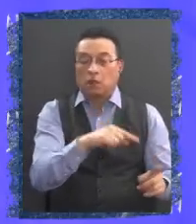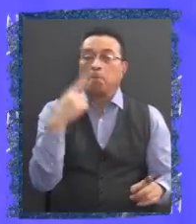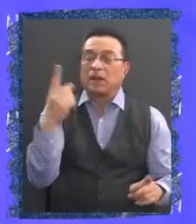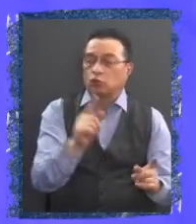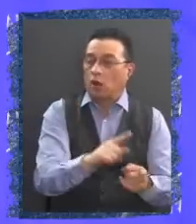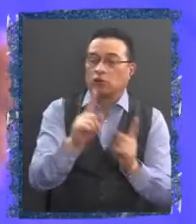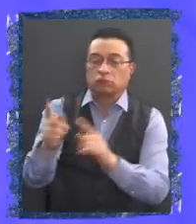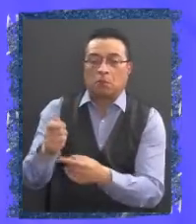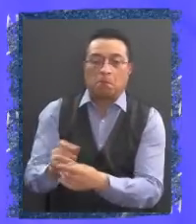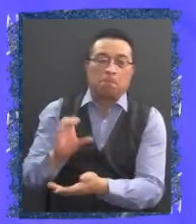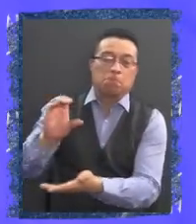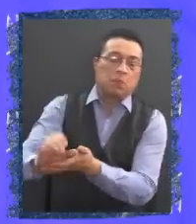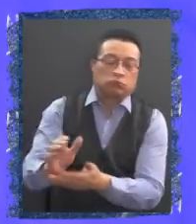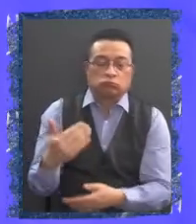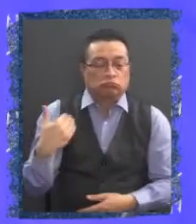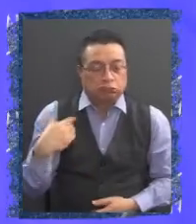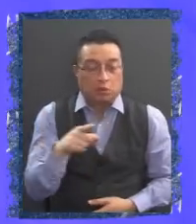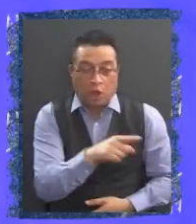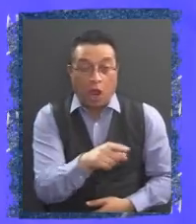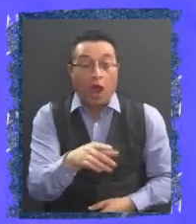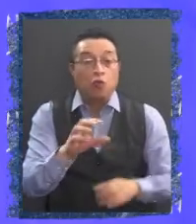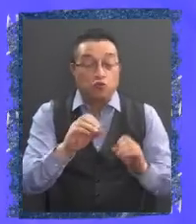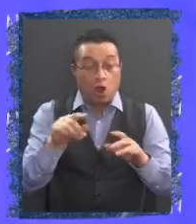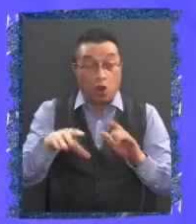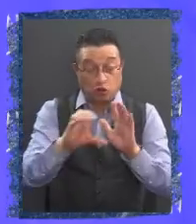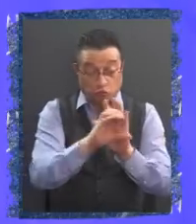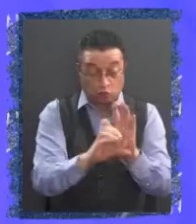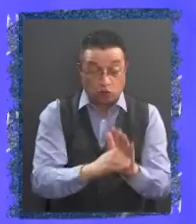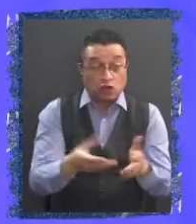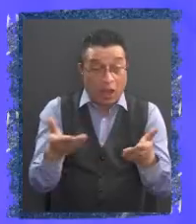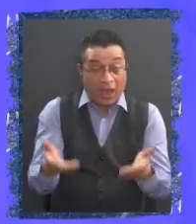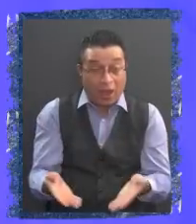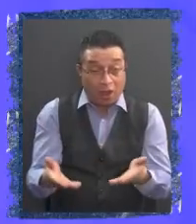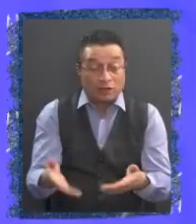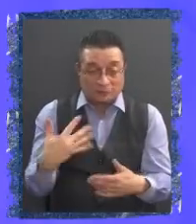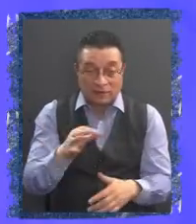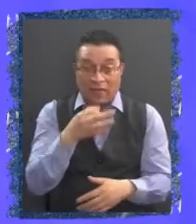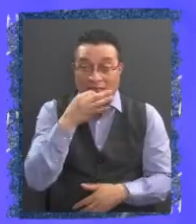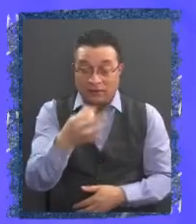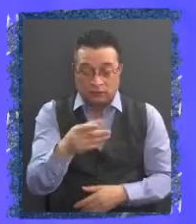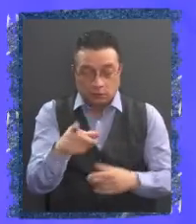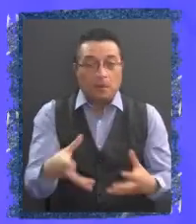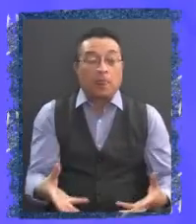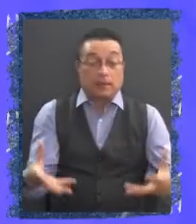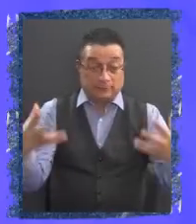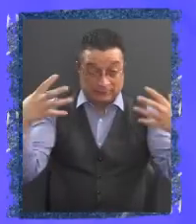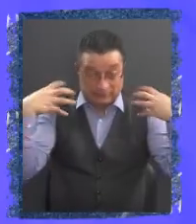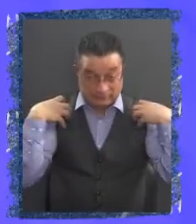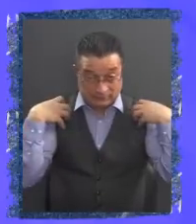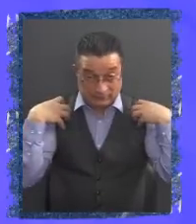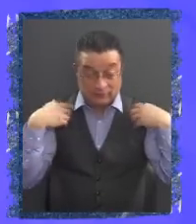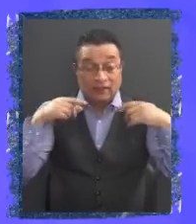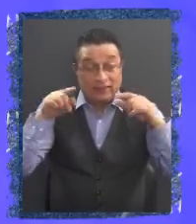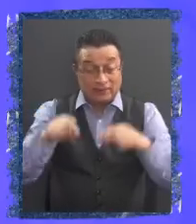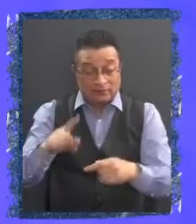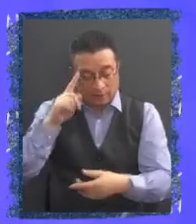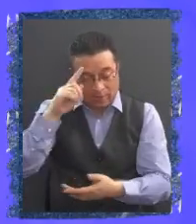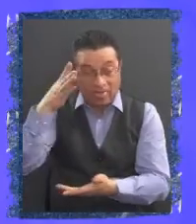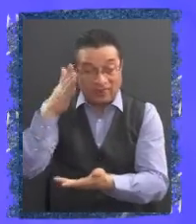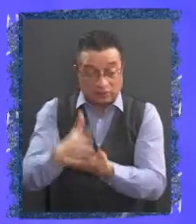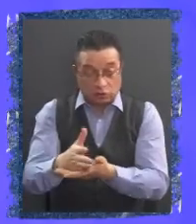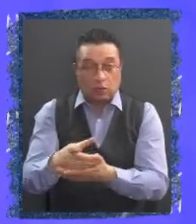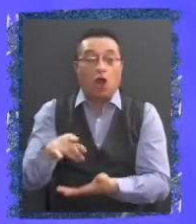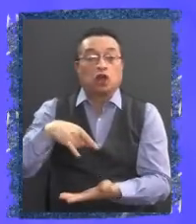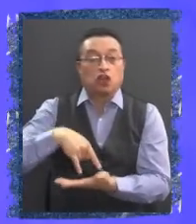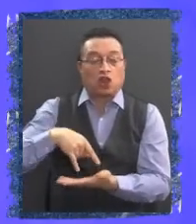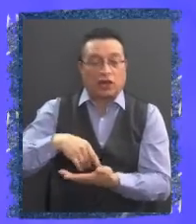agrave. La Constitución actual, como se dijo en un inicio, le traspasa esa decisión al Congreso